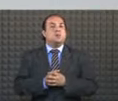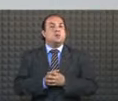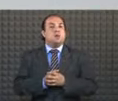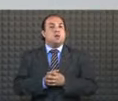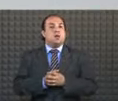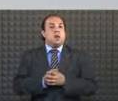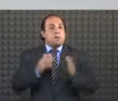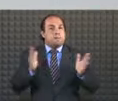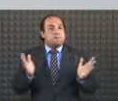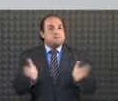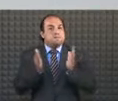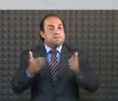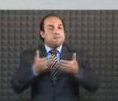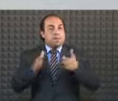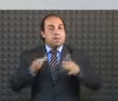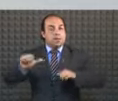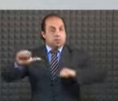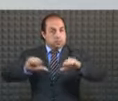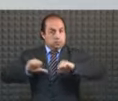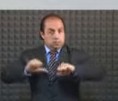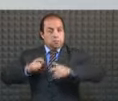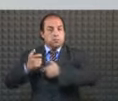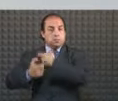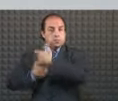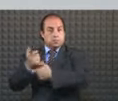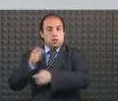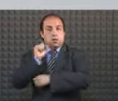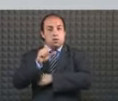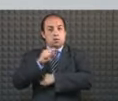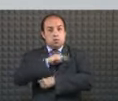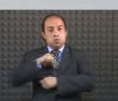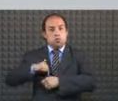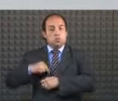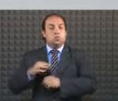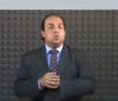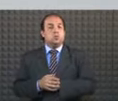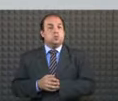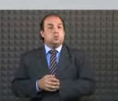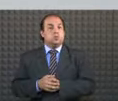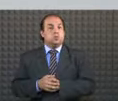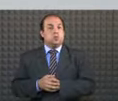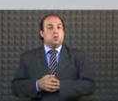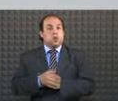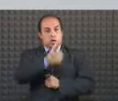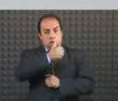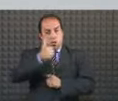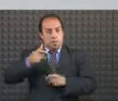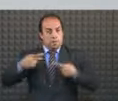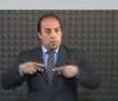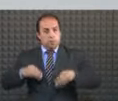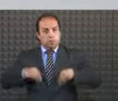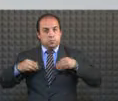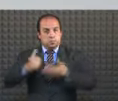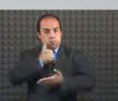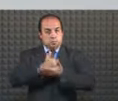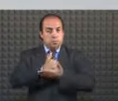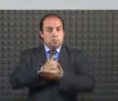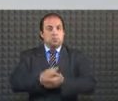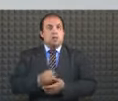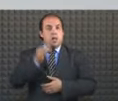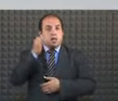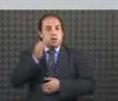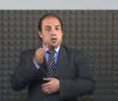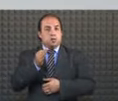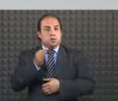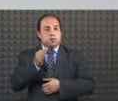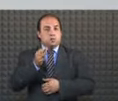la reactivación económica al mismo tiempo que asumimos cada uno de los habitantes de la ciudad las acciones